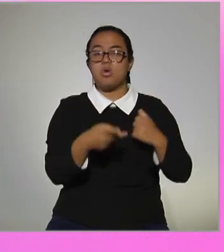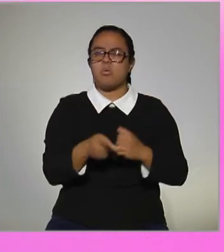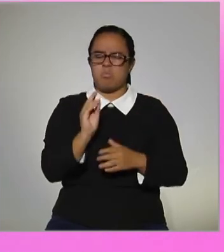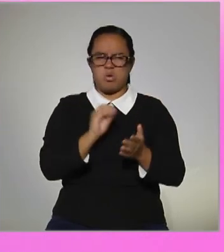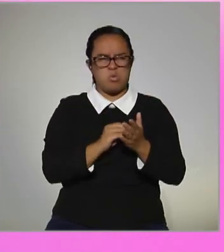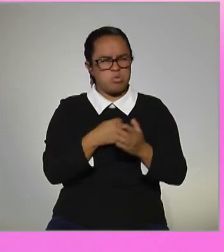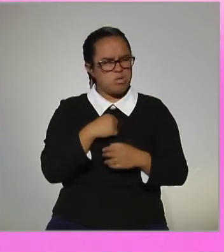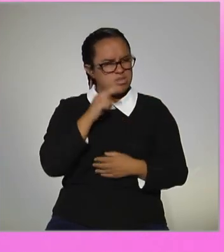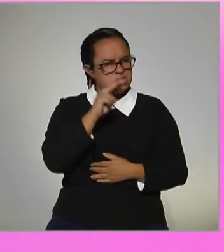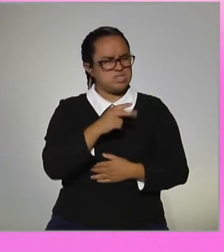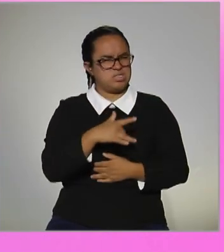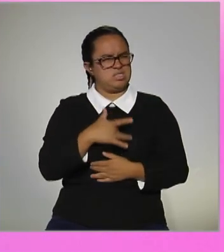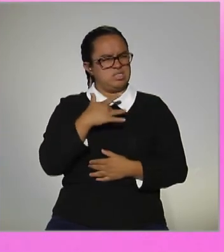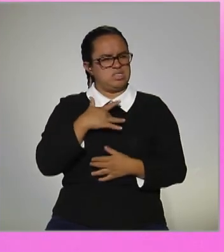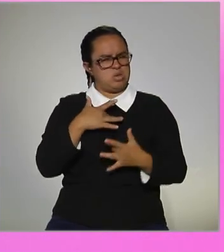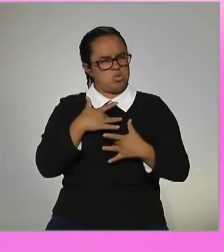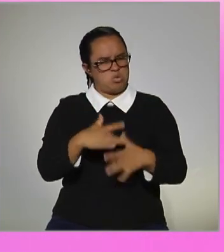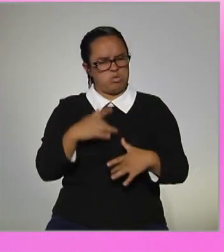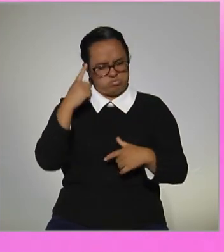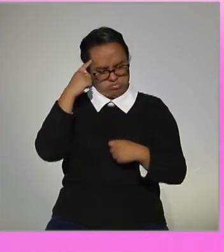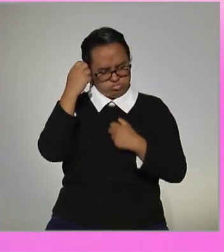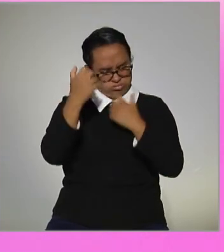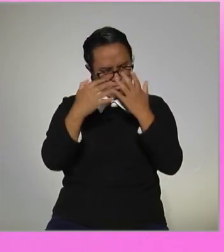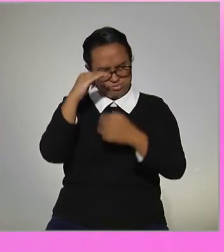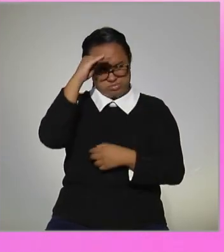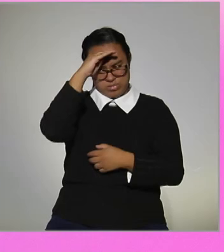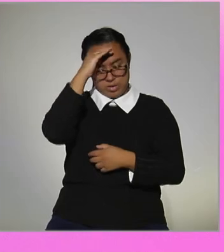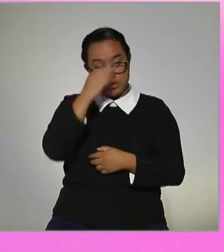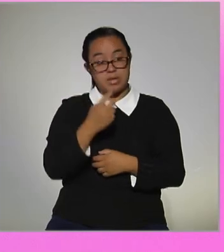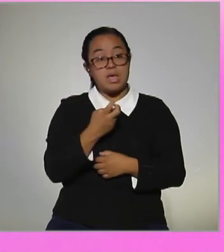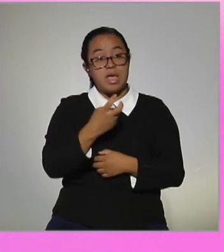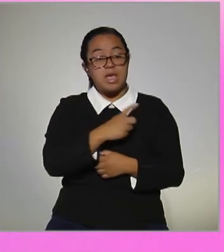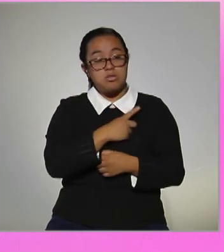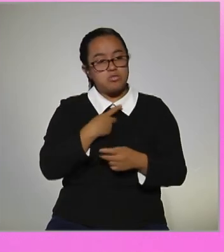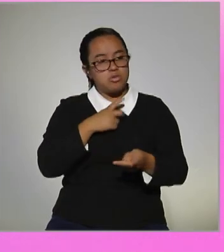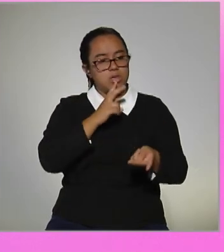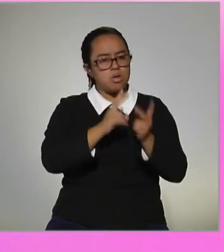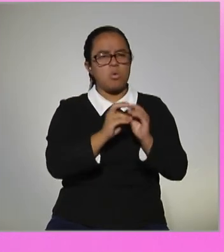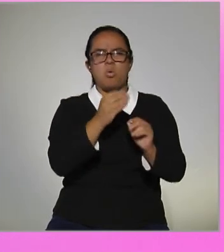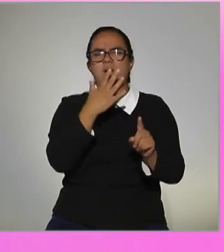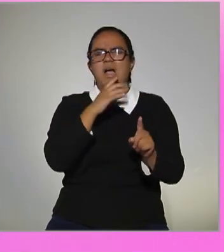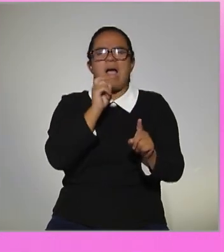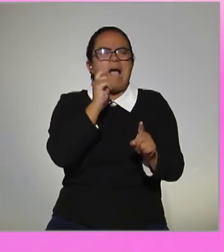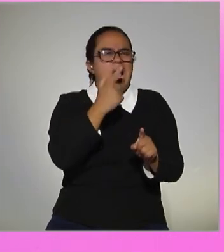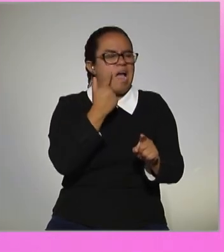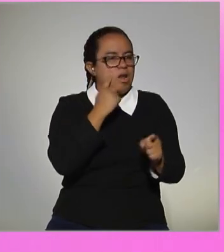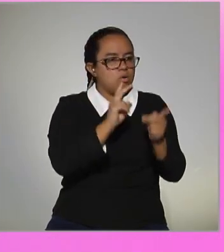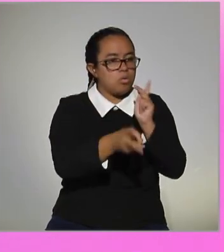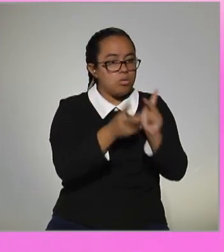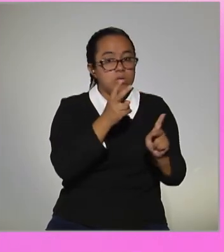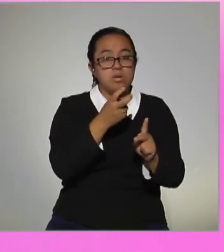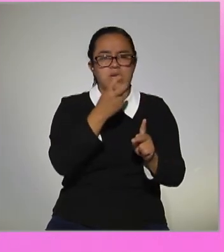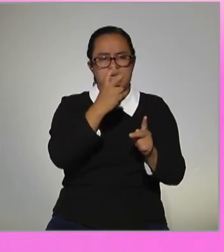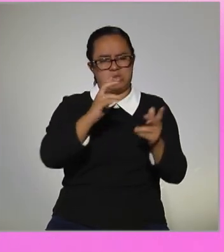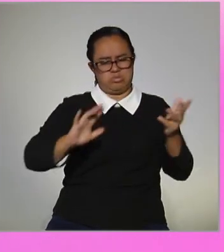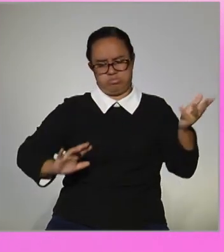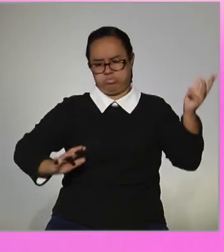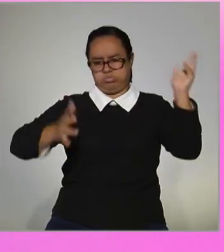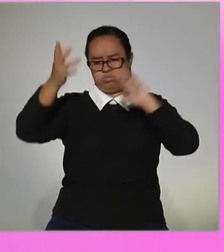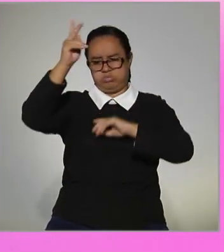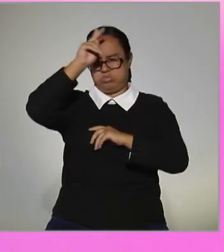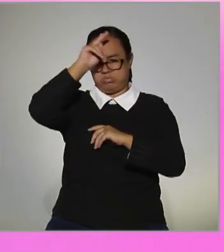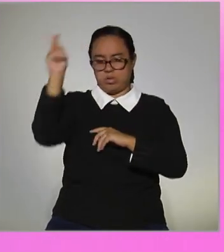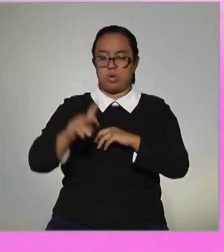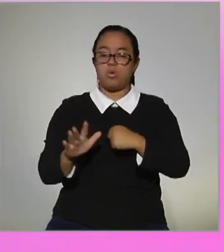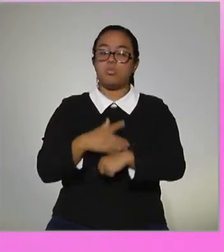doliendo o rondando mi cabeza. Hablarlo o el mínimo intento de hacerlo siempre causa un caos porque